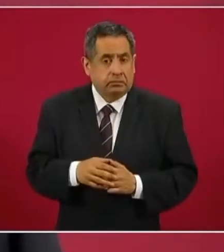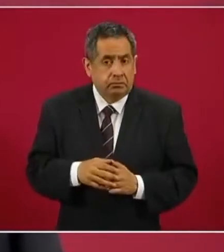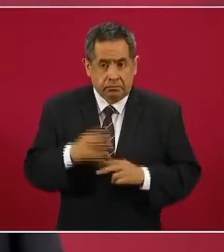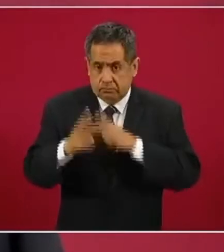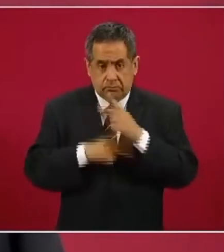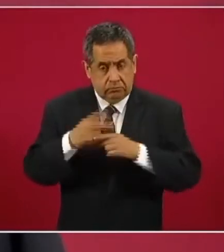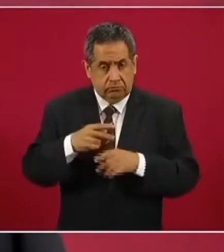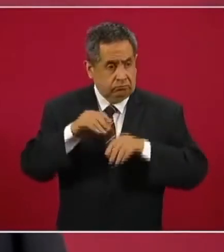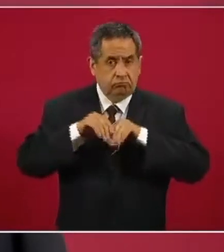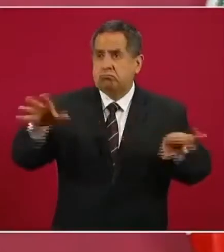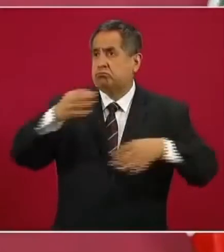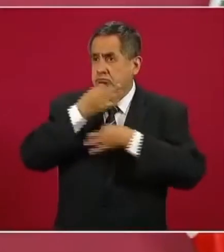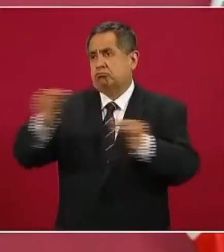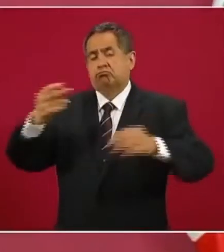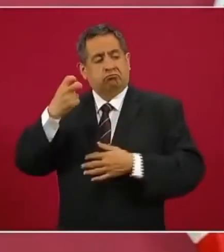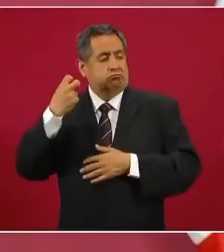se van a dar a conocer.